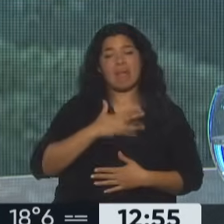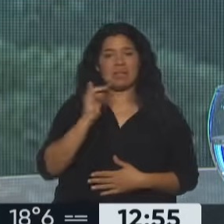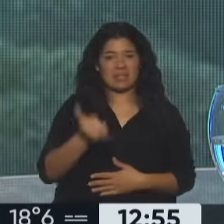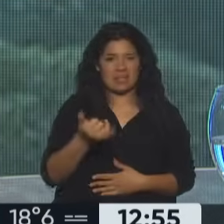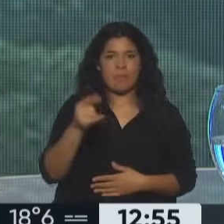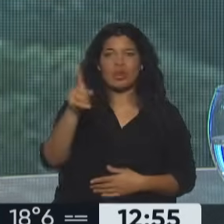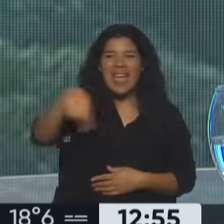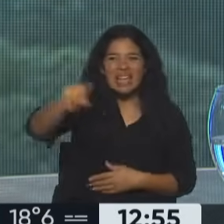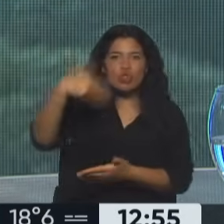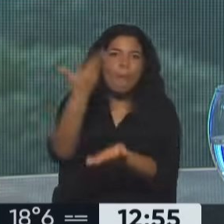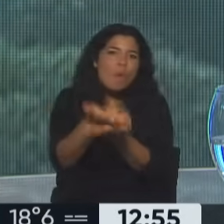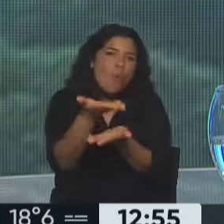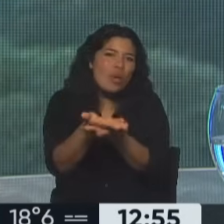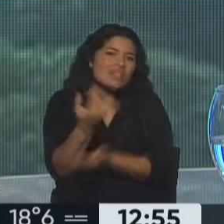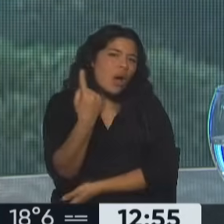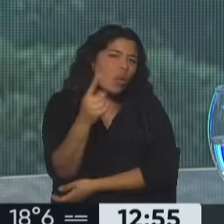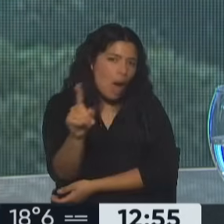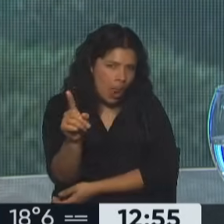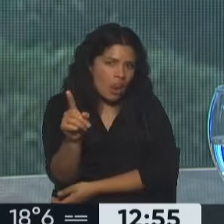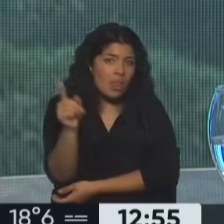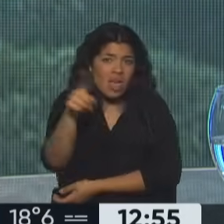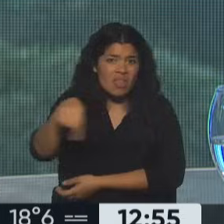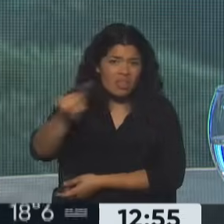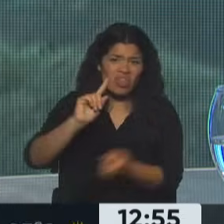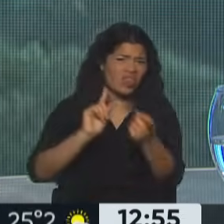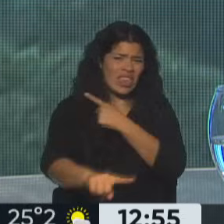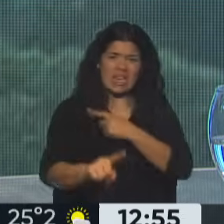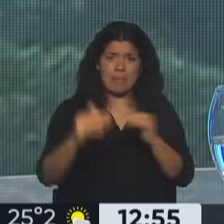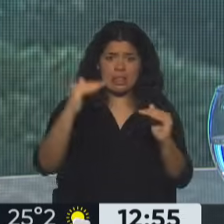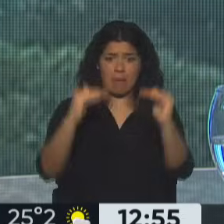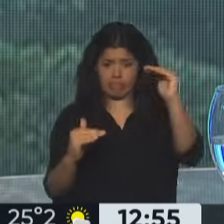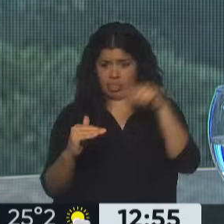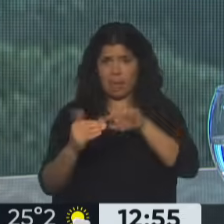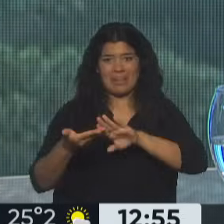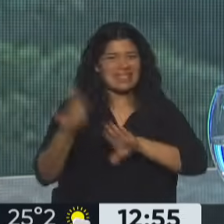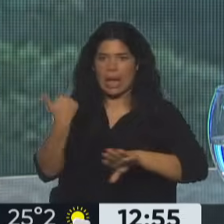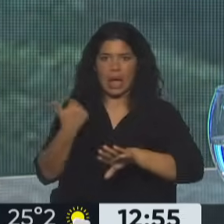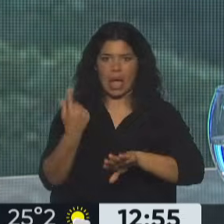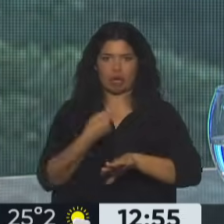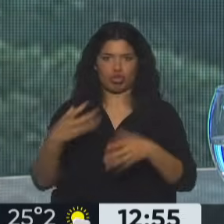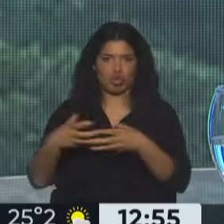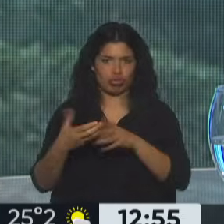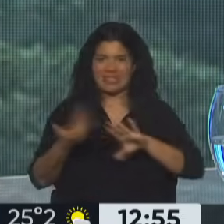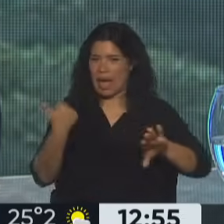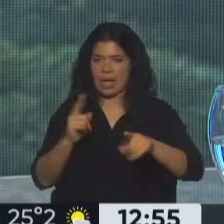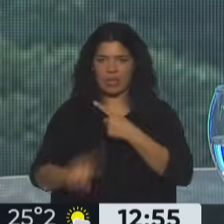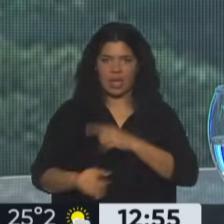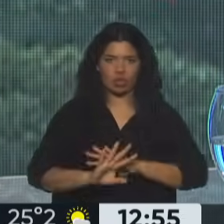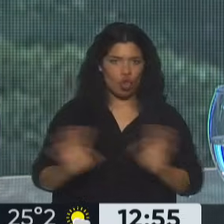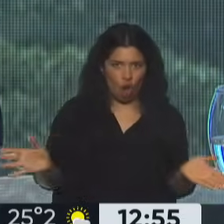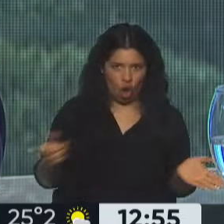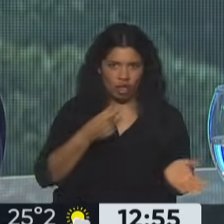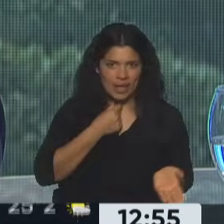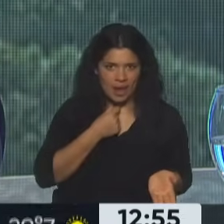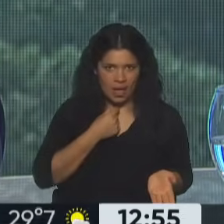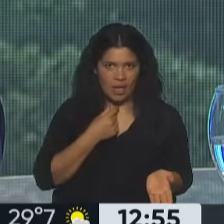tercera de cuarta de quinta digamos que no son no no tengan derecho Ahí está la cosa nosotros volvemos a repetir no es que nos hacemos los 11 y no vemos que